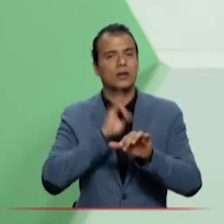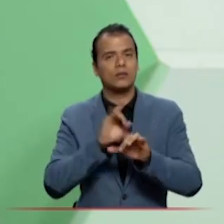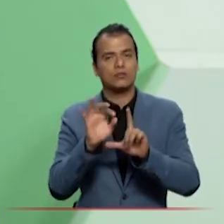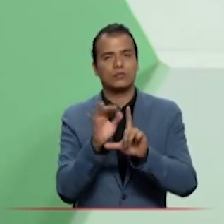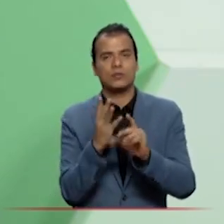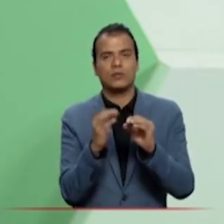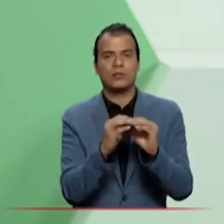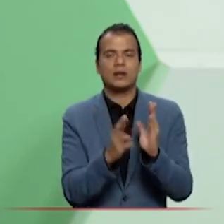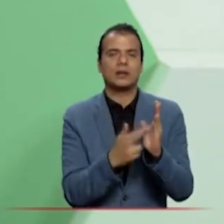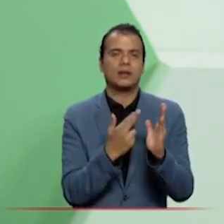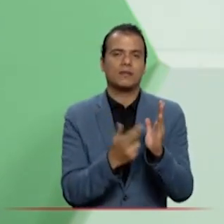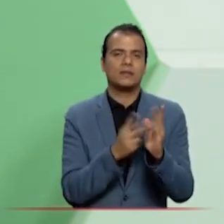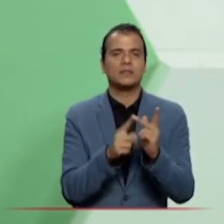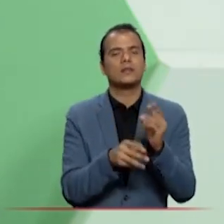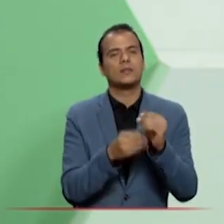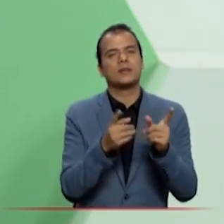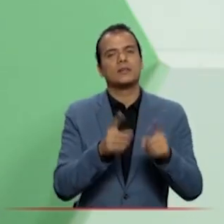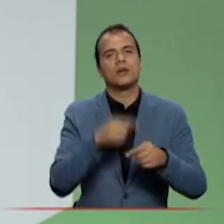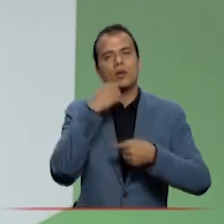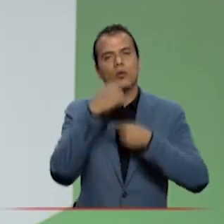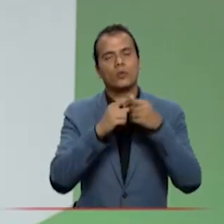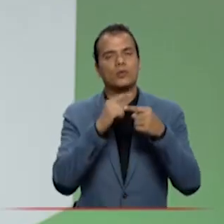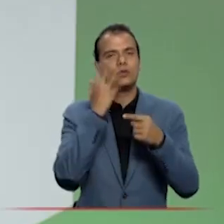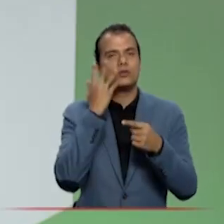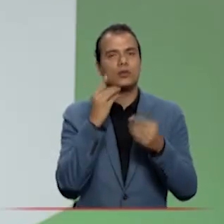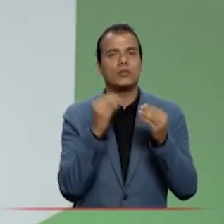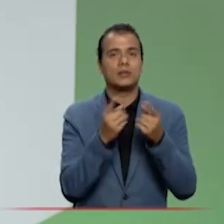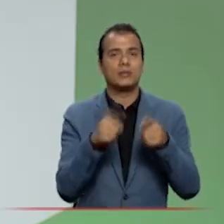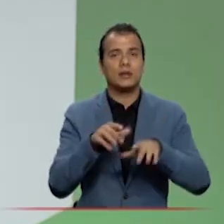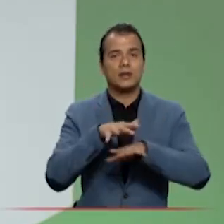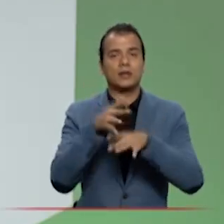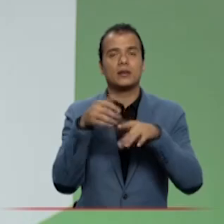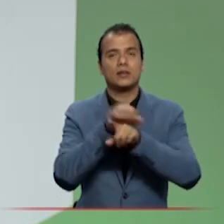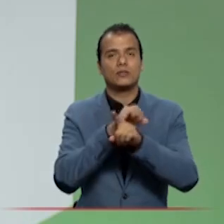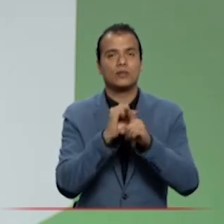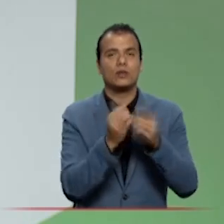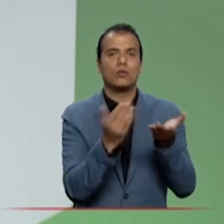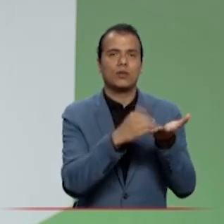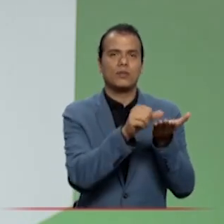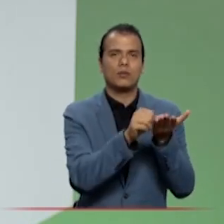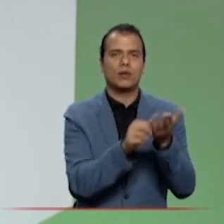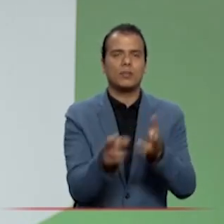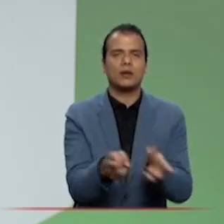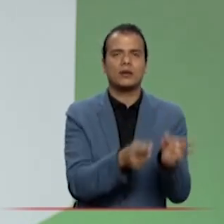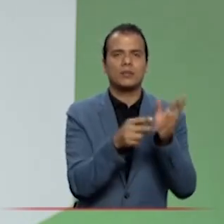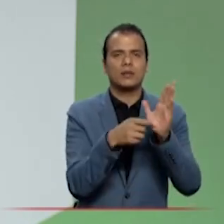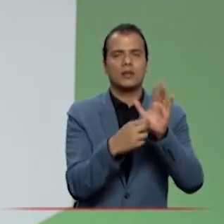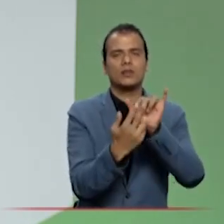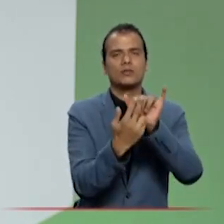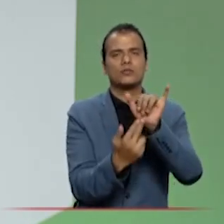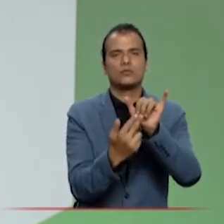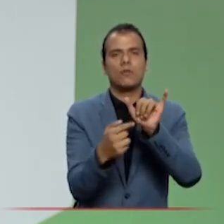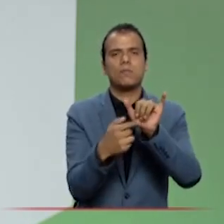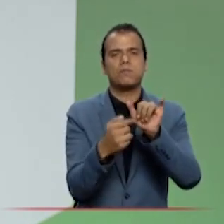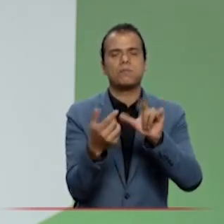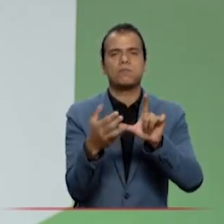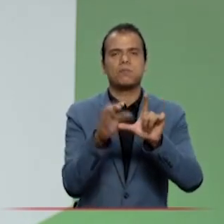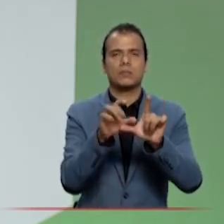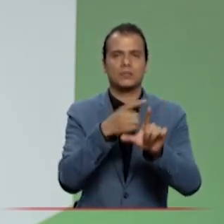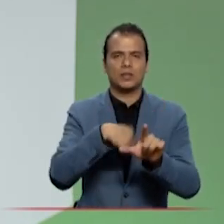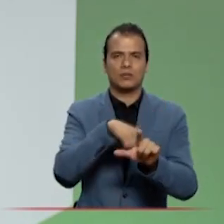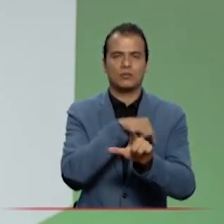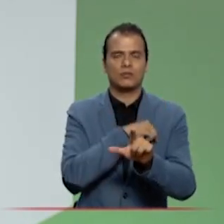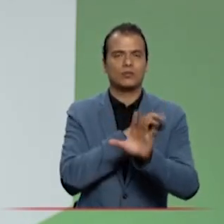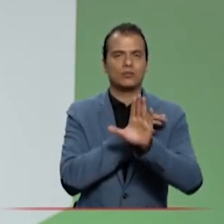en cuentos verdes y nuestras redes sociales Claro que sí pueden volver a ver el Informativo en nuestro canal youtube.com